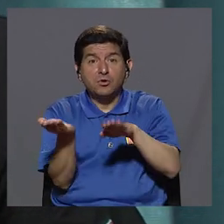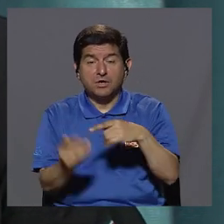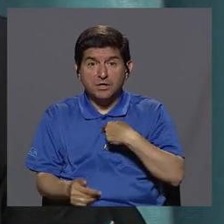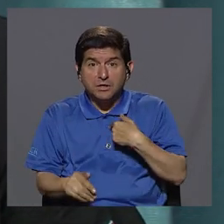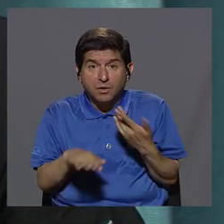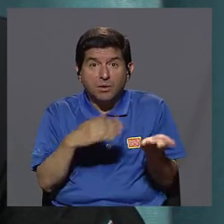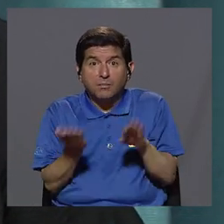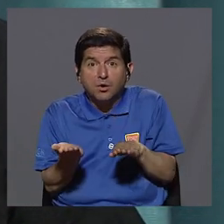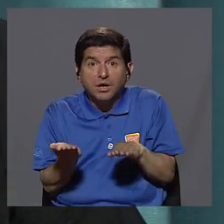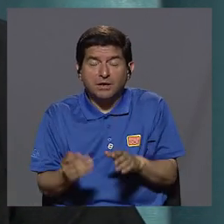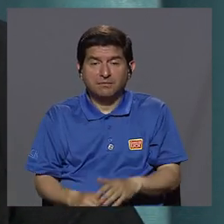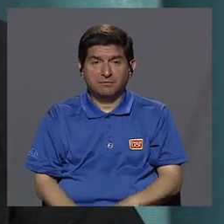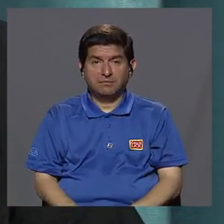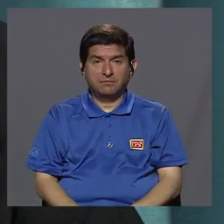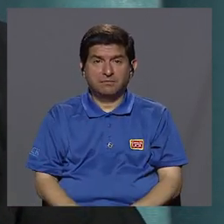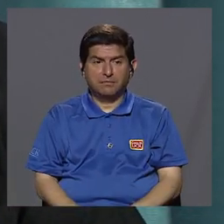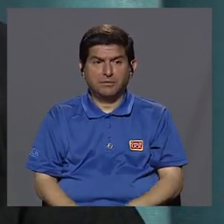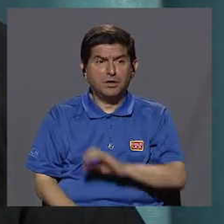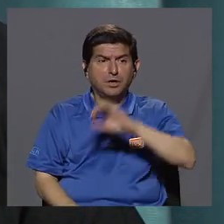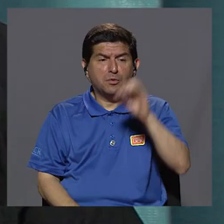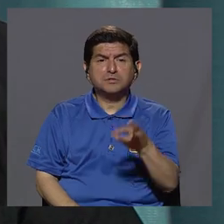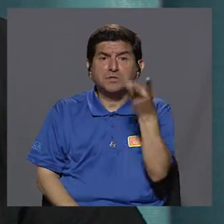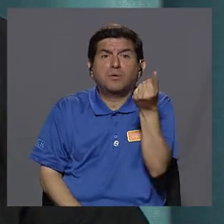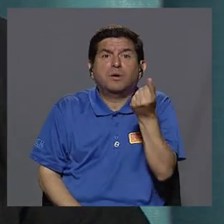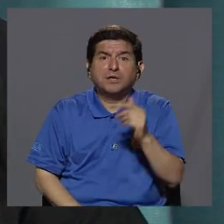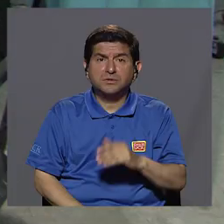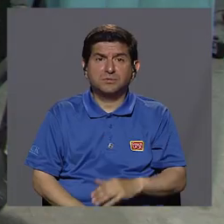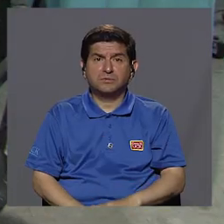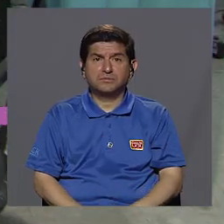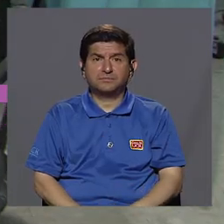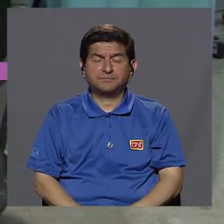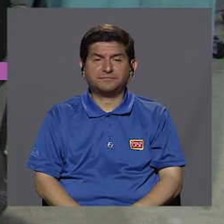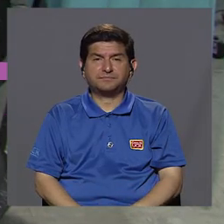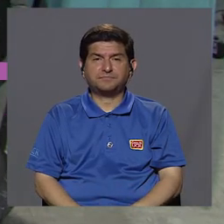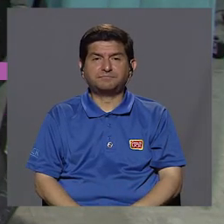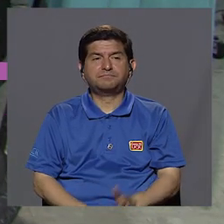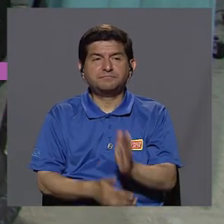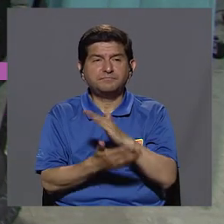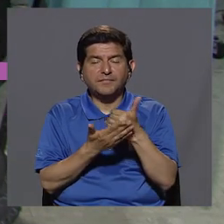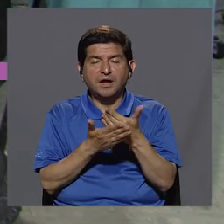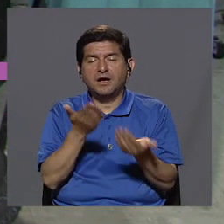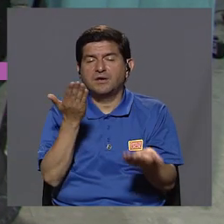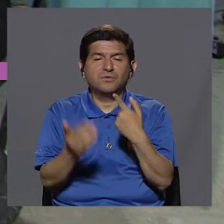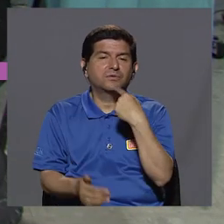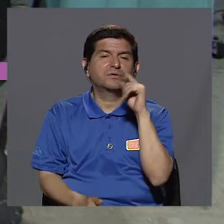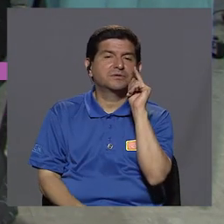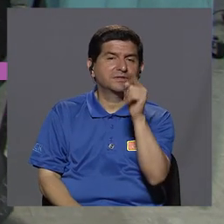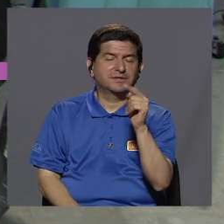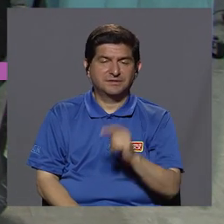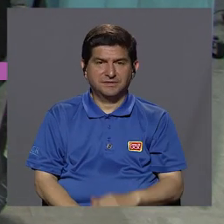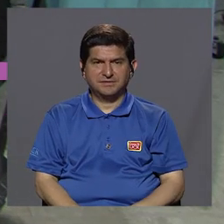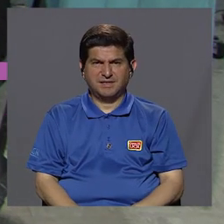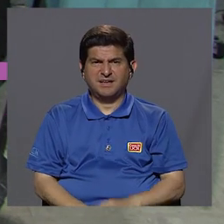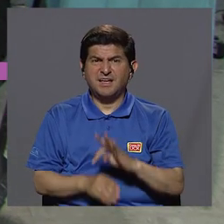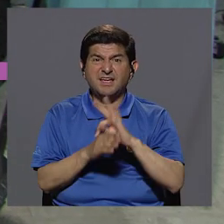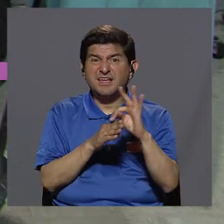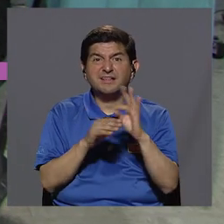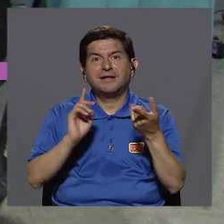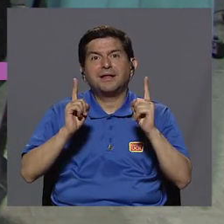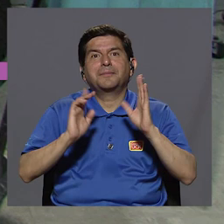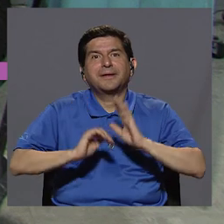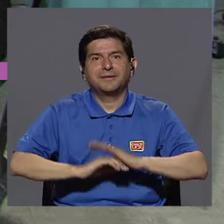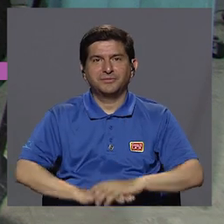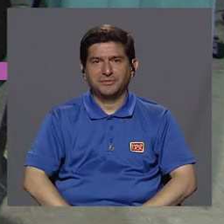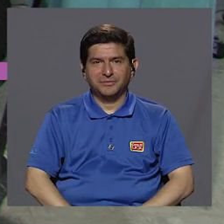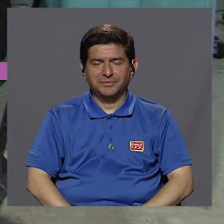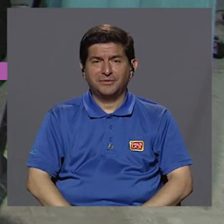morir con esto qué posibilidades tengo hay algunos que también te dicen el tratamiento